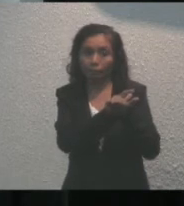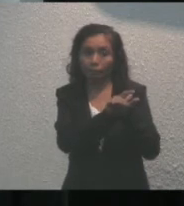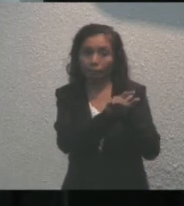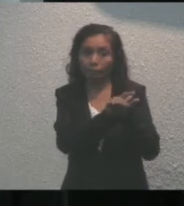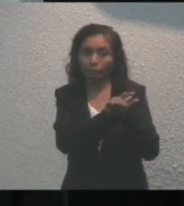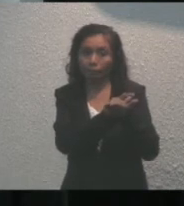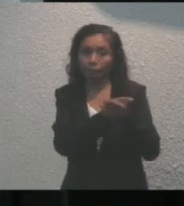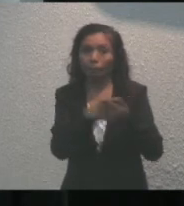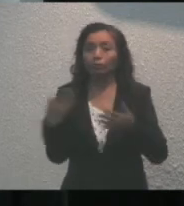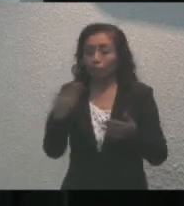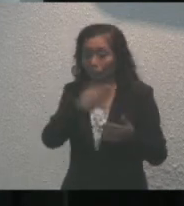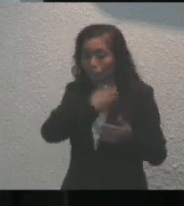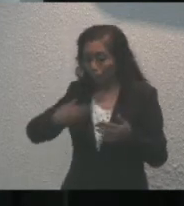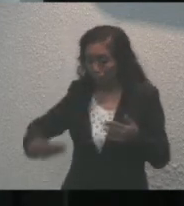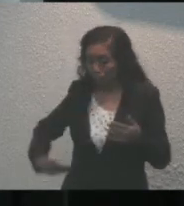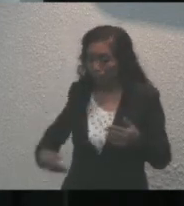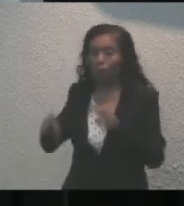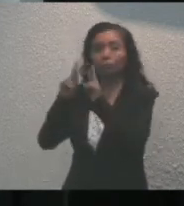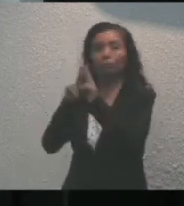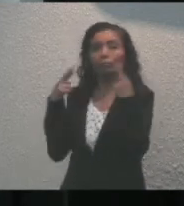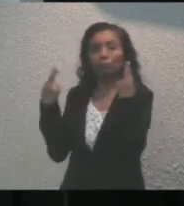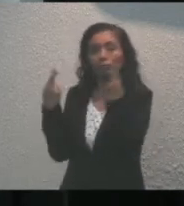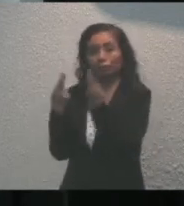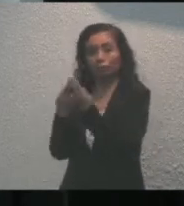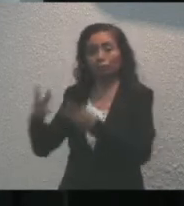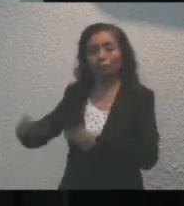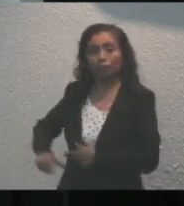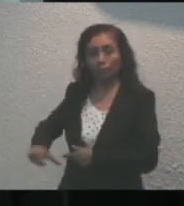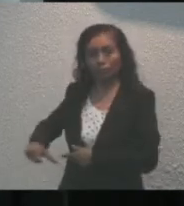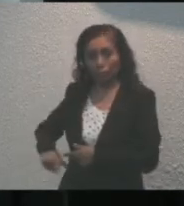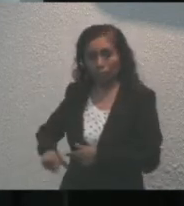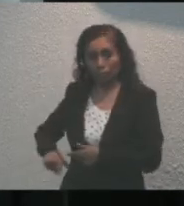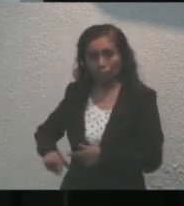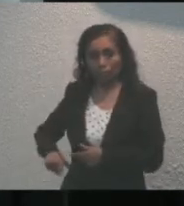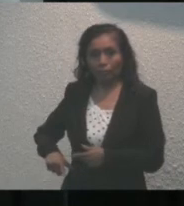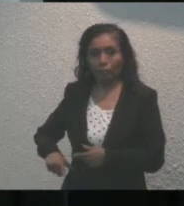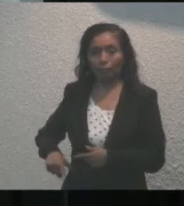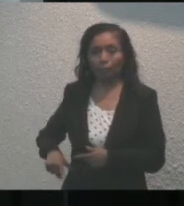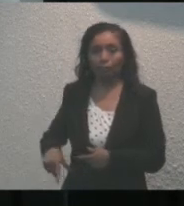a las presidencias de la Junta de Gobierno y Coordinación Política de la Mesa y a la Mesa Directiva del Poder